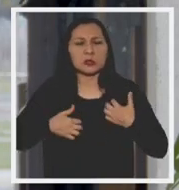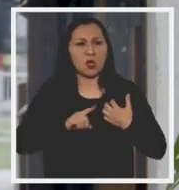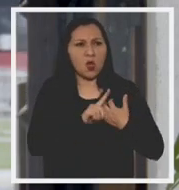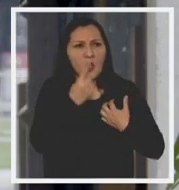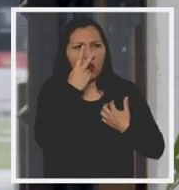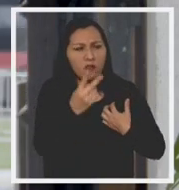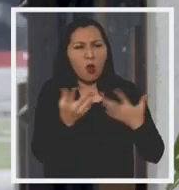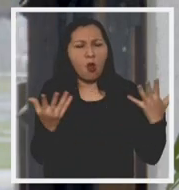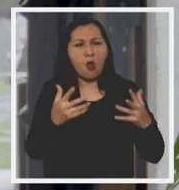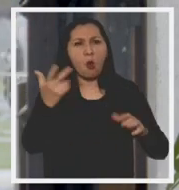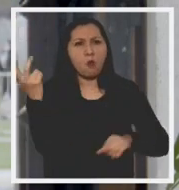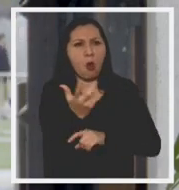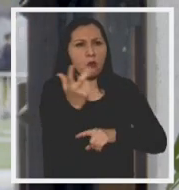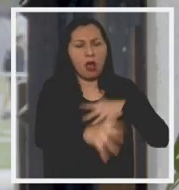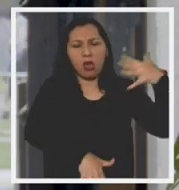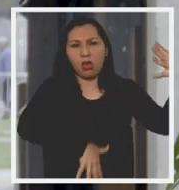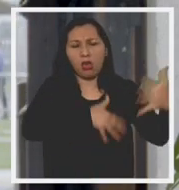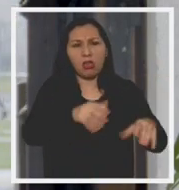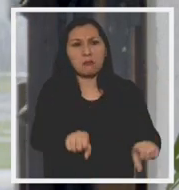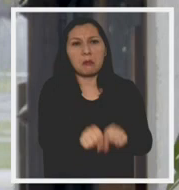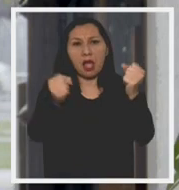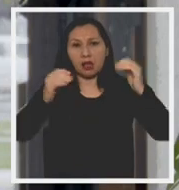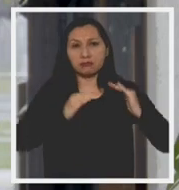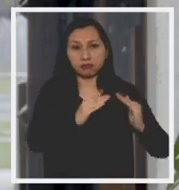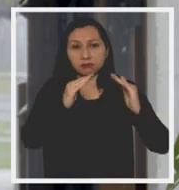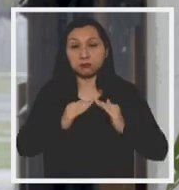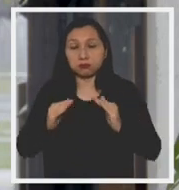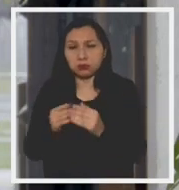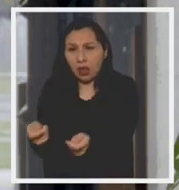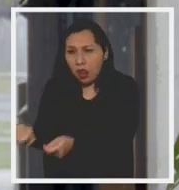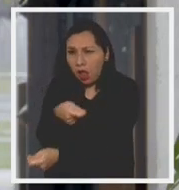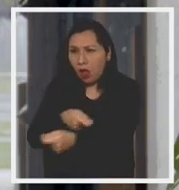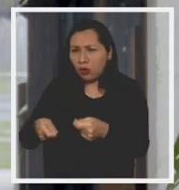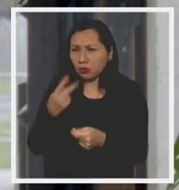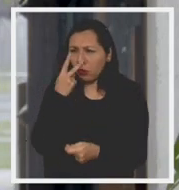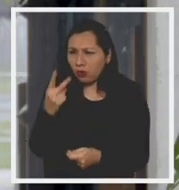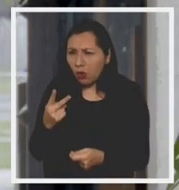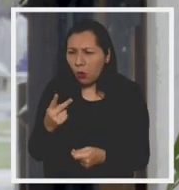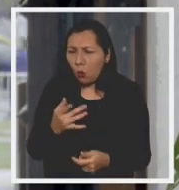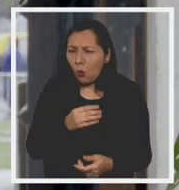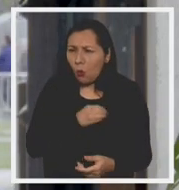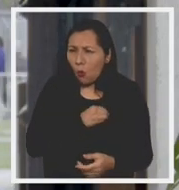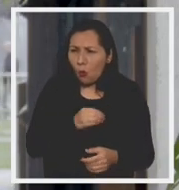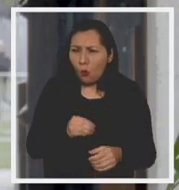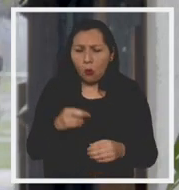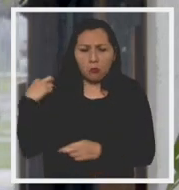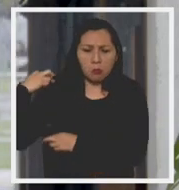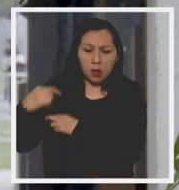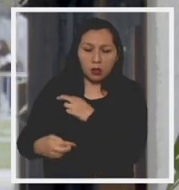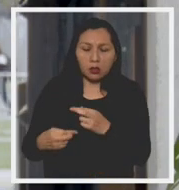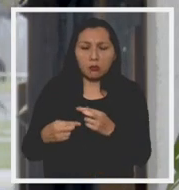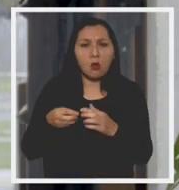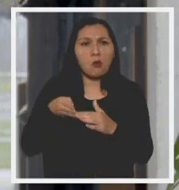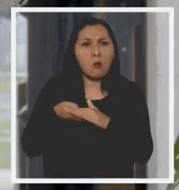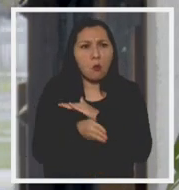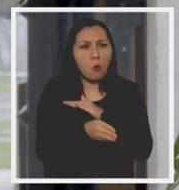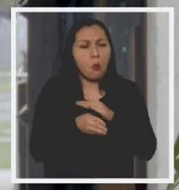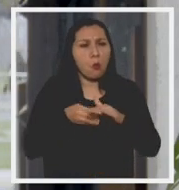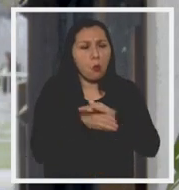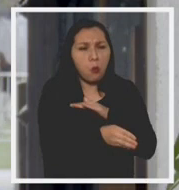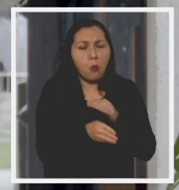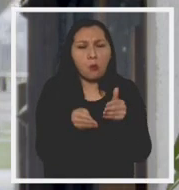de ver cómo el vandalismo destruye los barrios, el comercio, el patrimonio, abriéndole paso